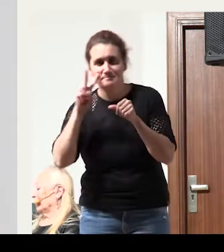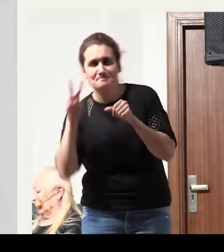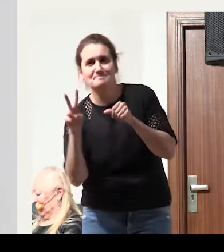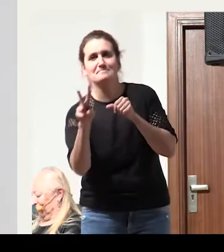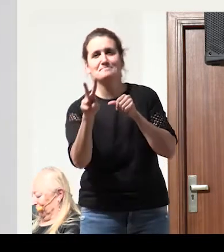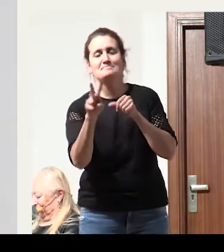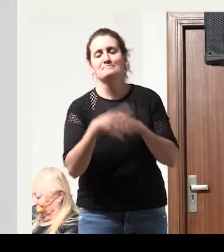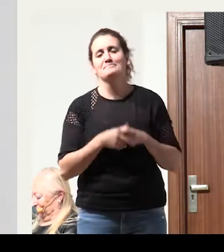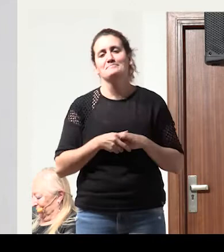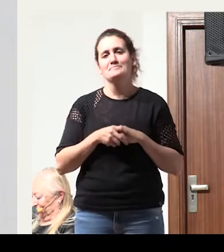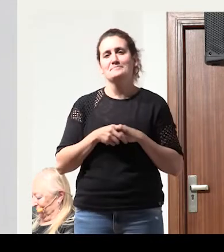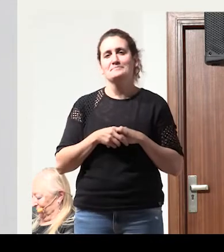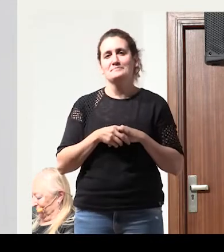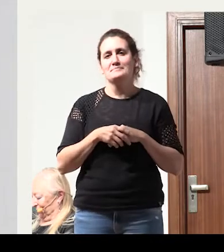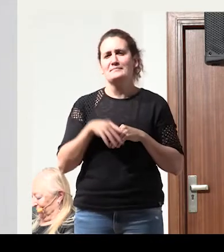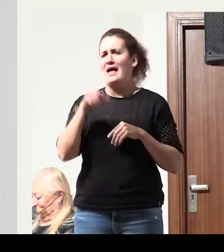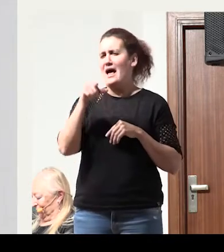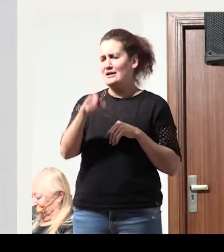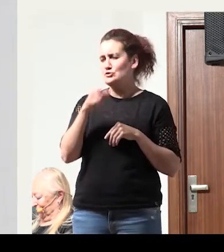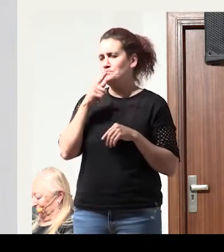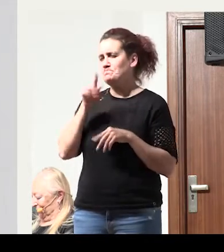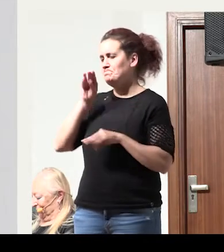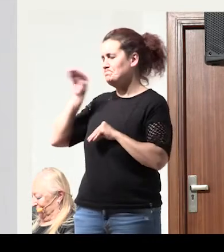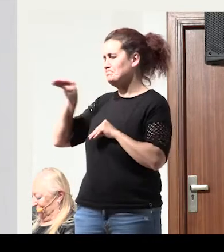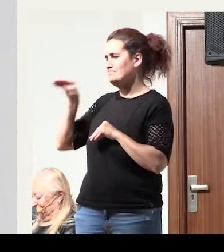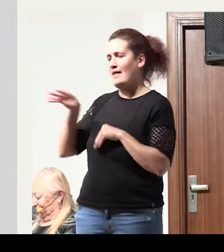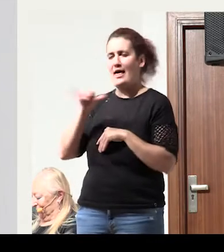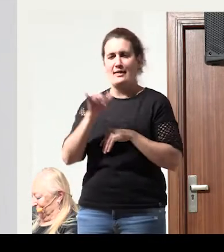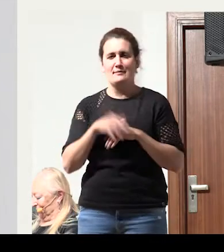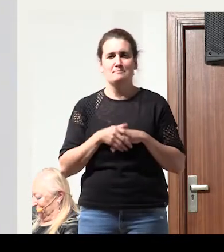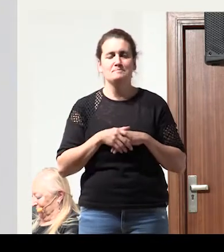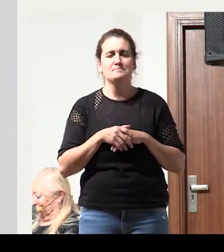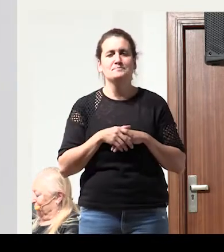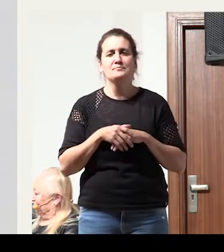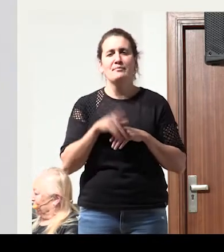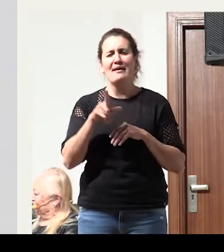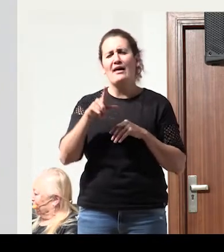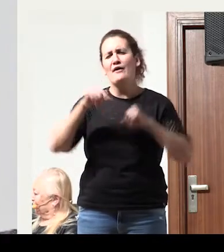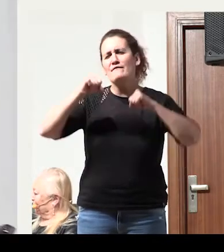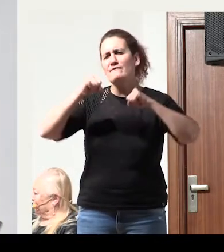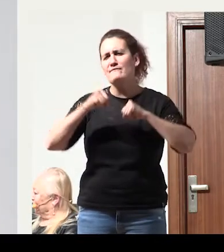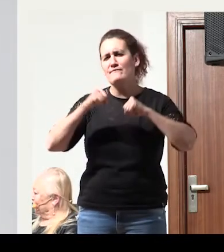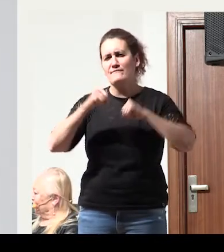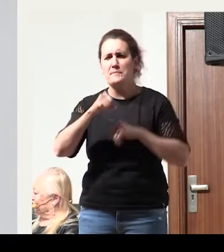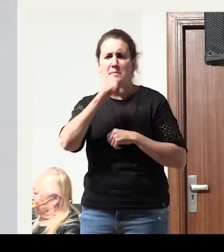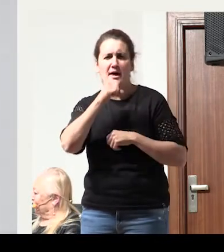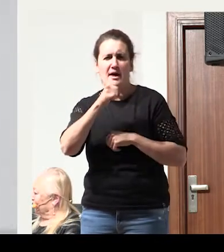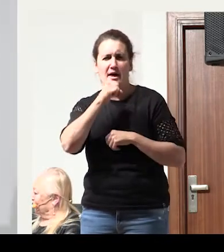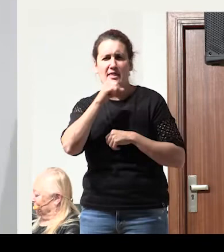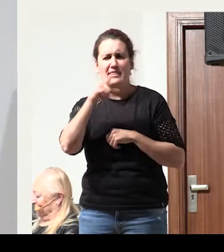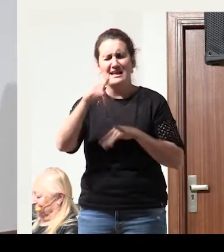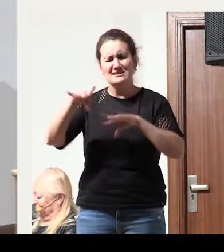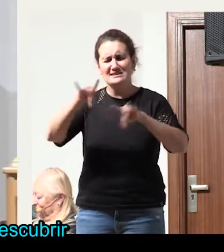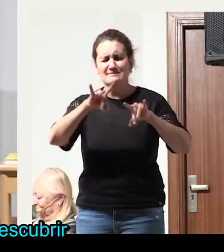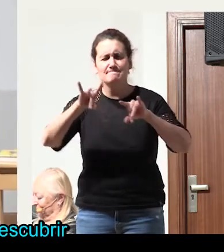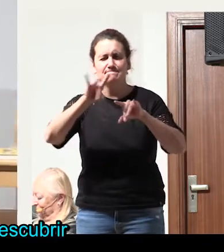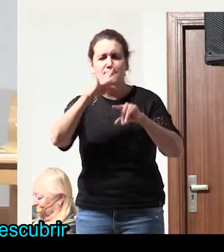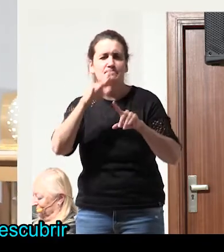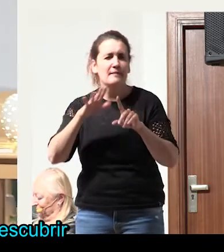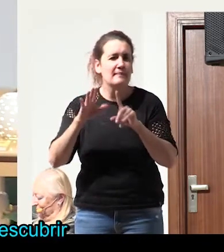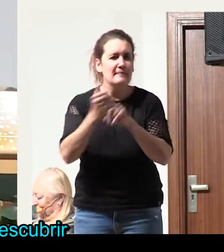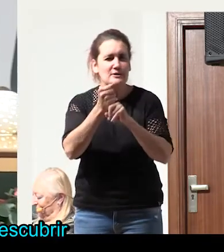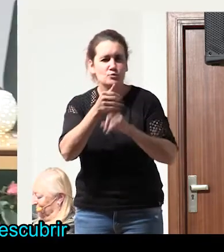este respecto te hago una pregunta, Mariluz. ¿La vejez es un territorio por descubrir? ¿Qué